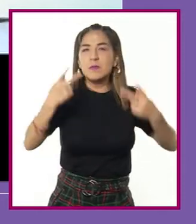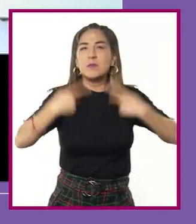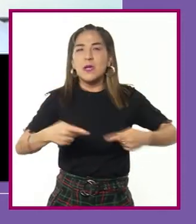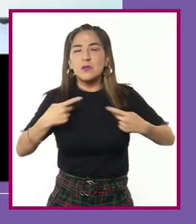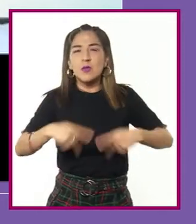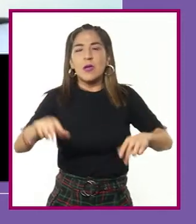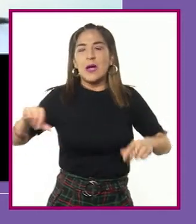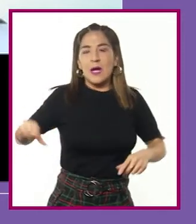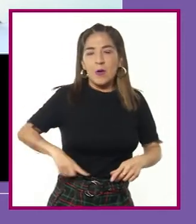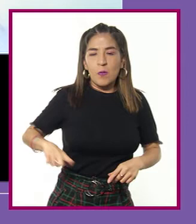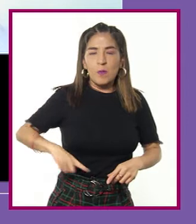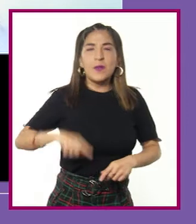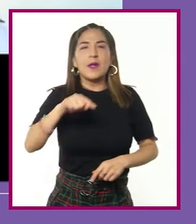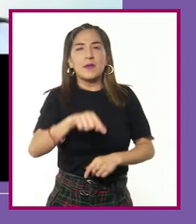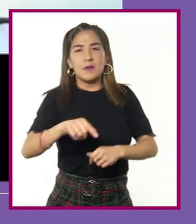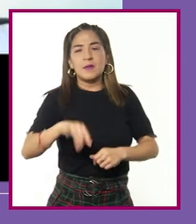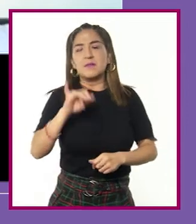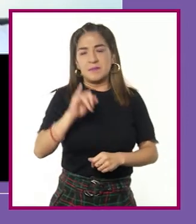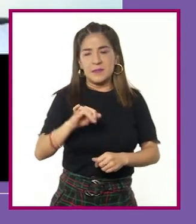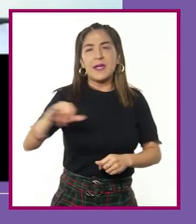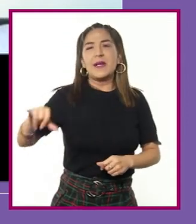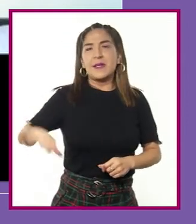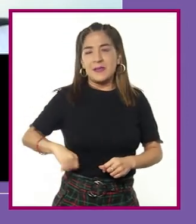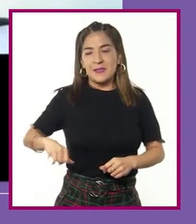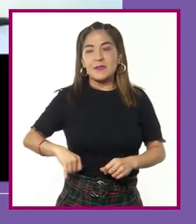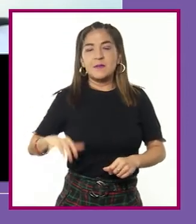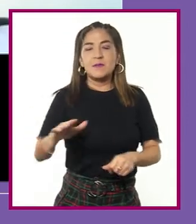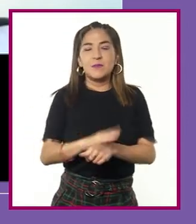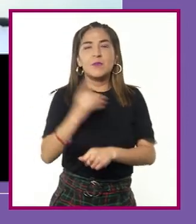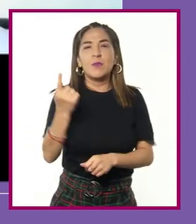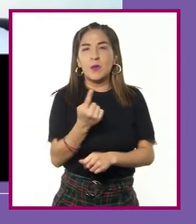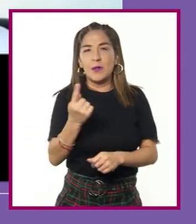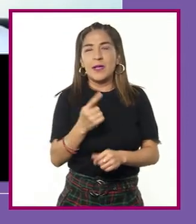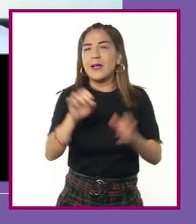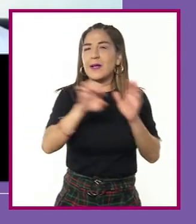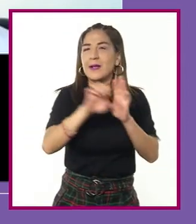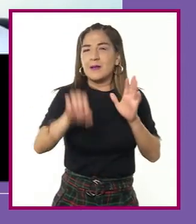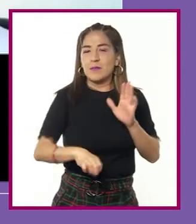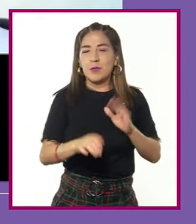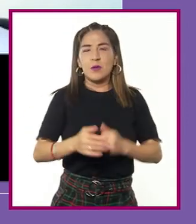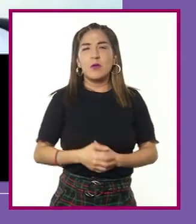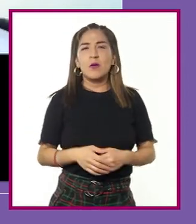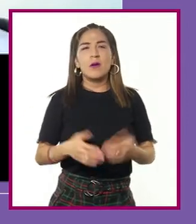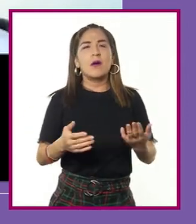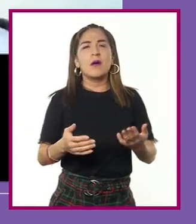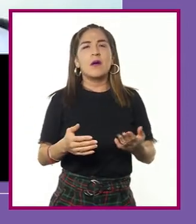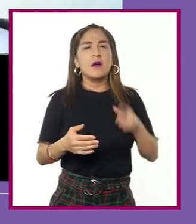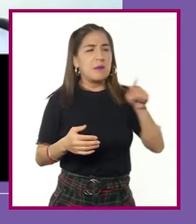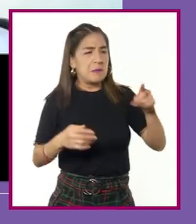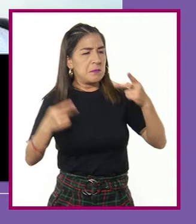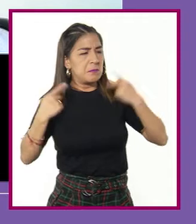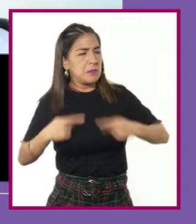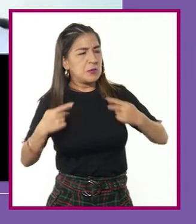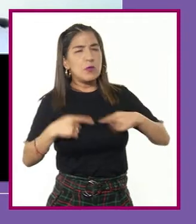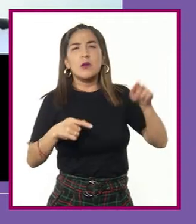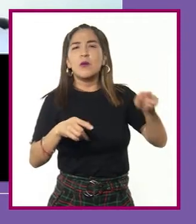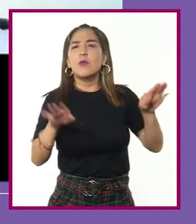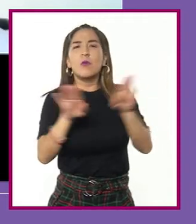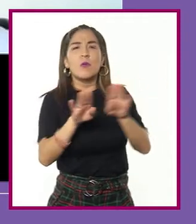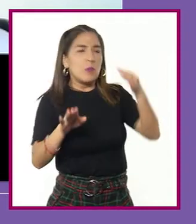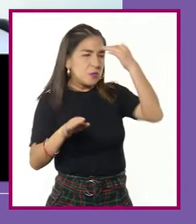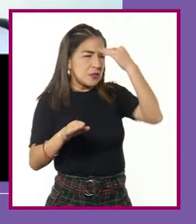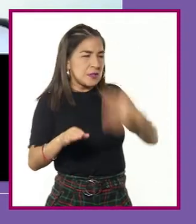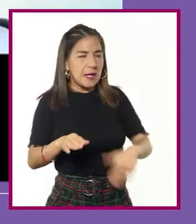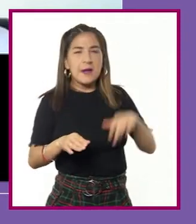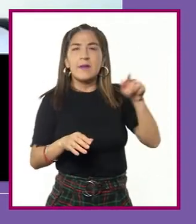público? Sí, es muy interesante porque, por ejemplo, ¿cómo una persona sabe, una